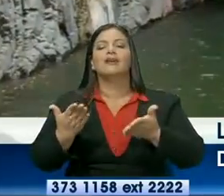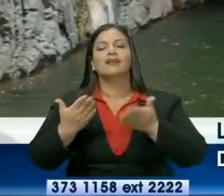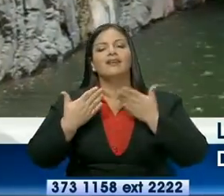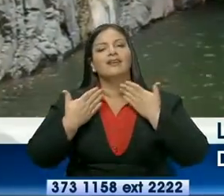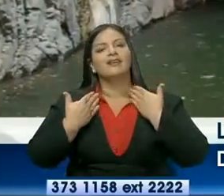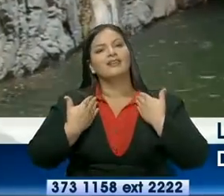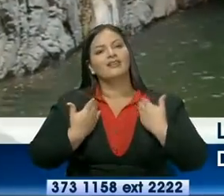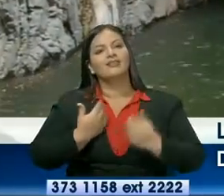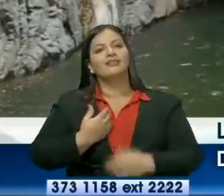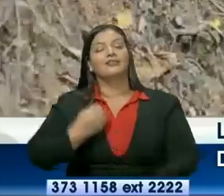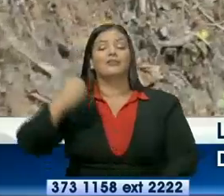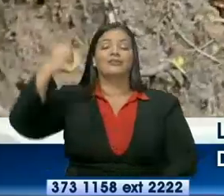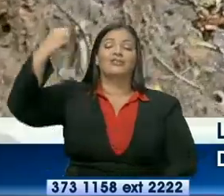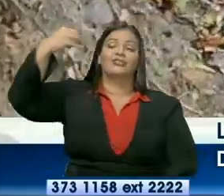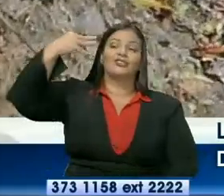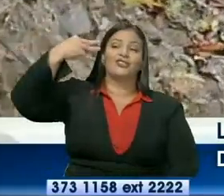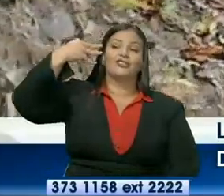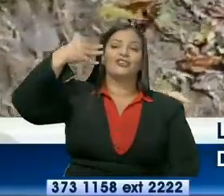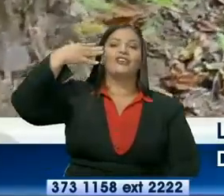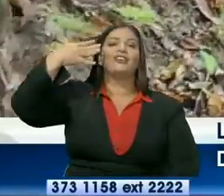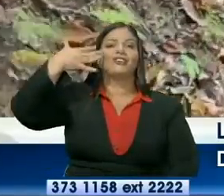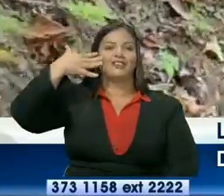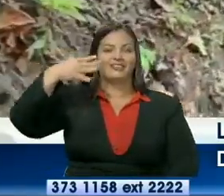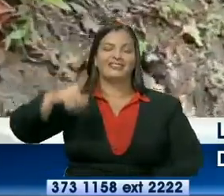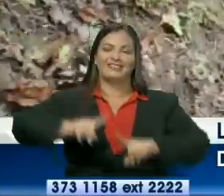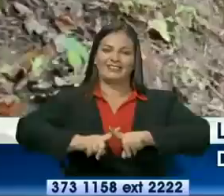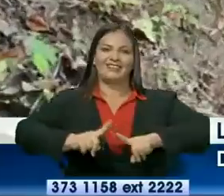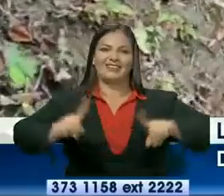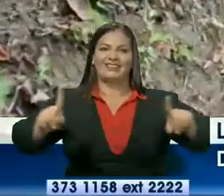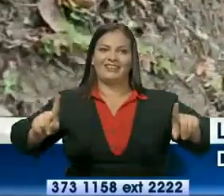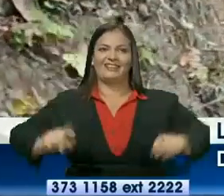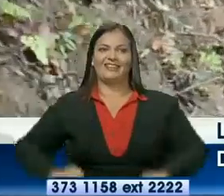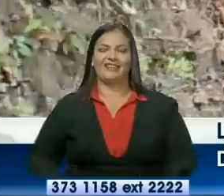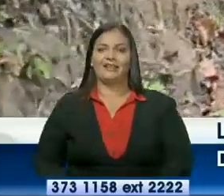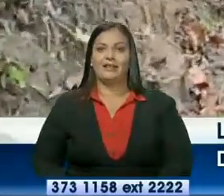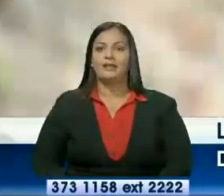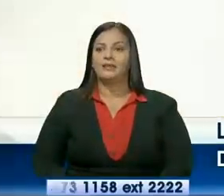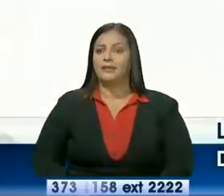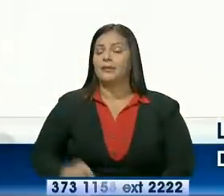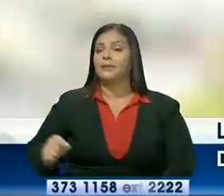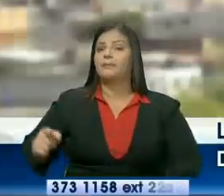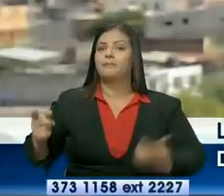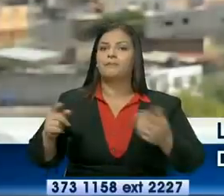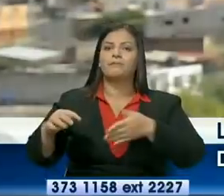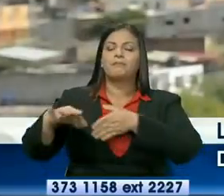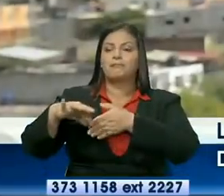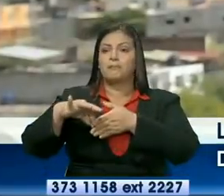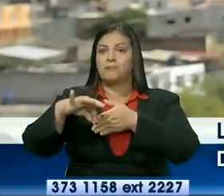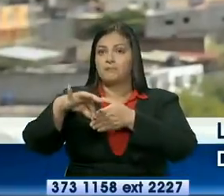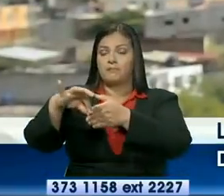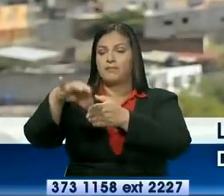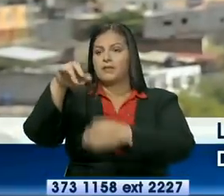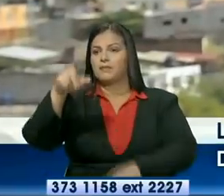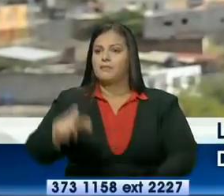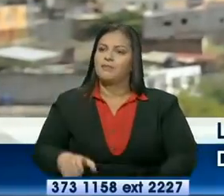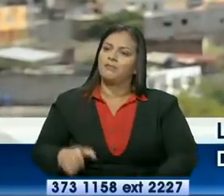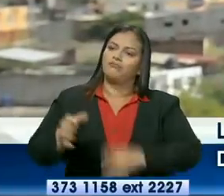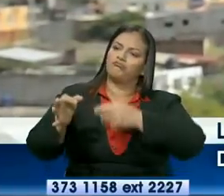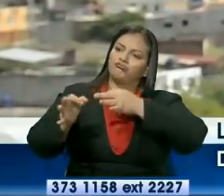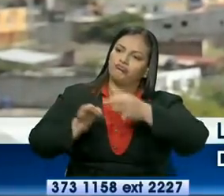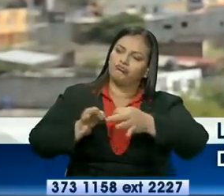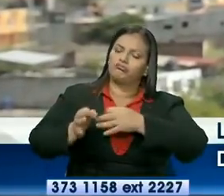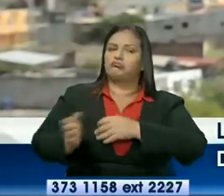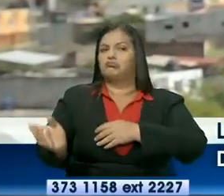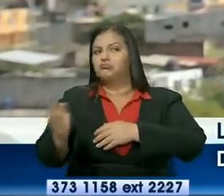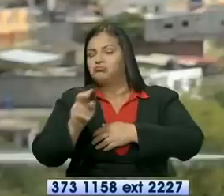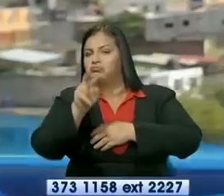de sus nuevas rutas turísticas con guías ya direccionando cada una de la historia de Zapotillo